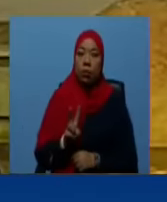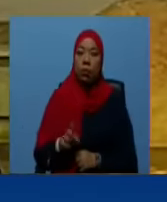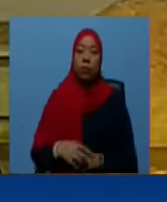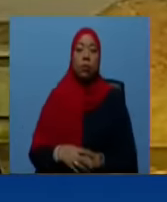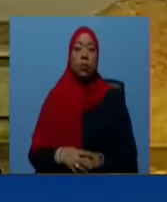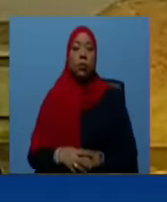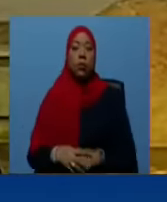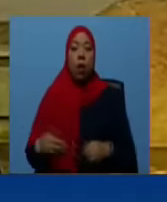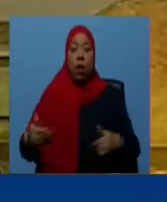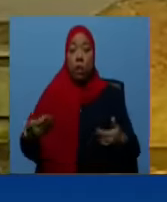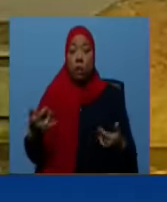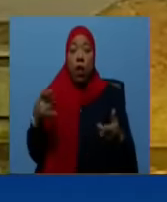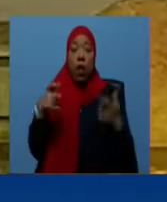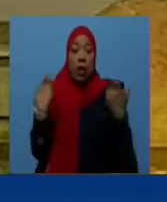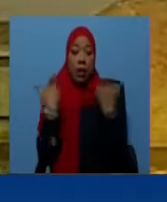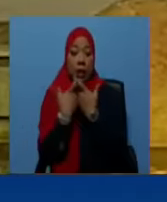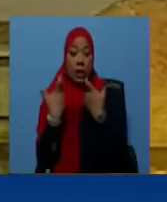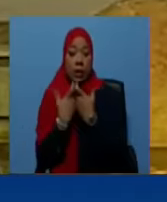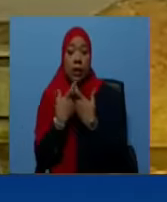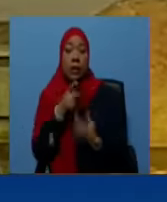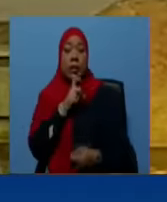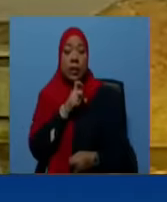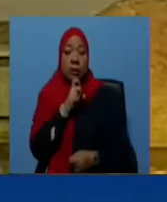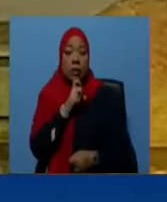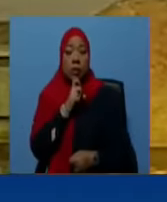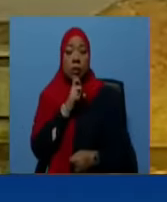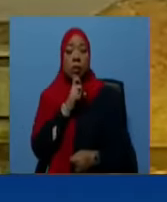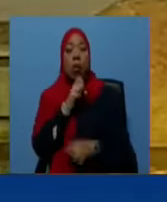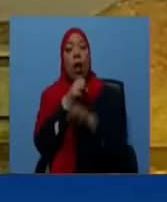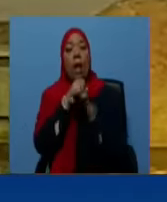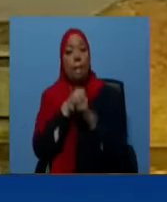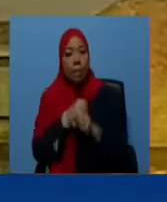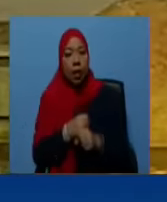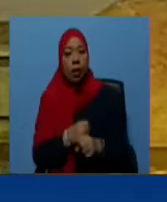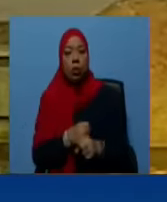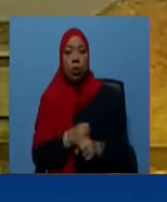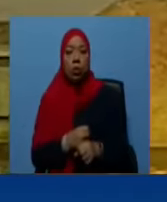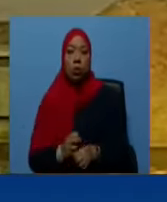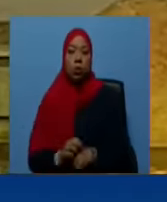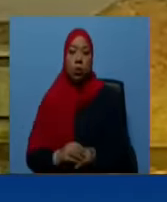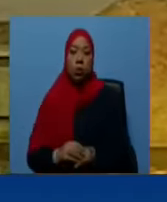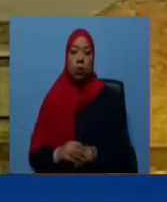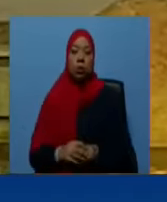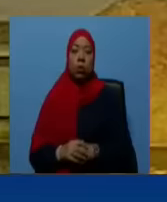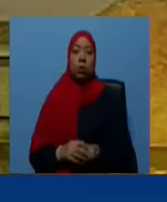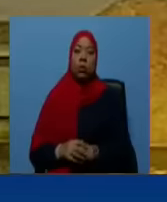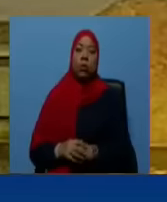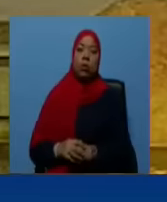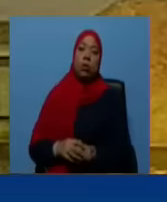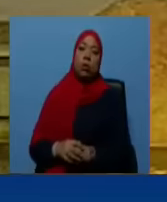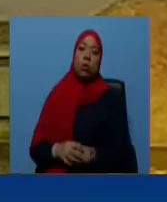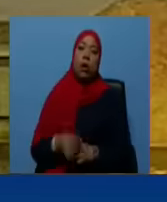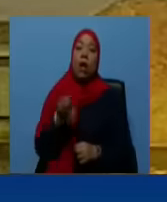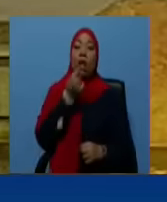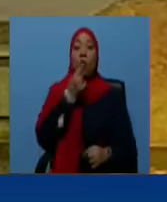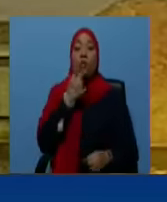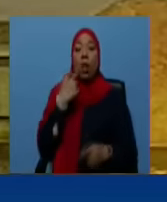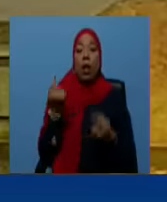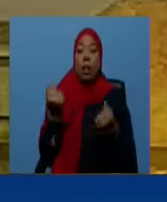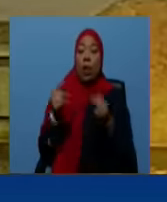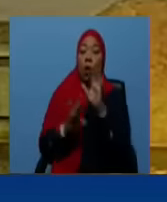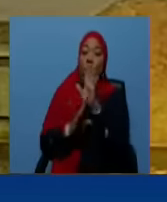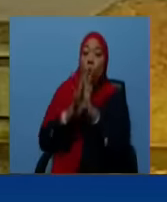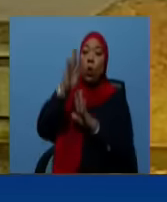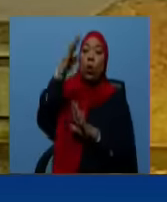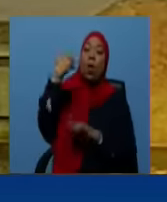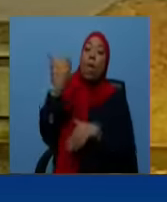Fue una guerra económica y espero que con la recuperación plena y